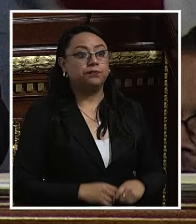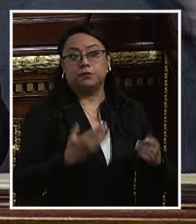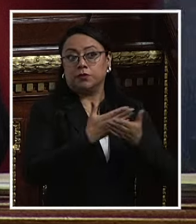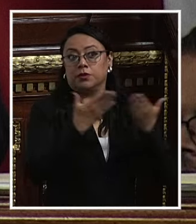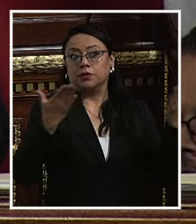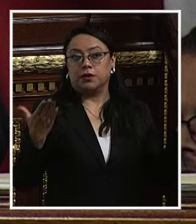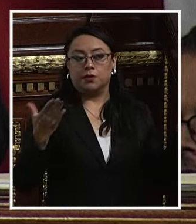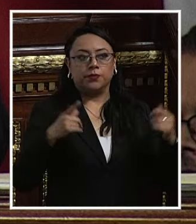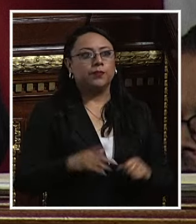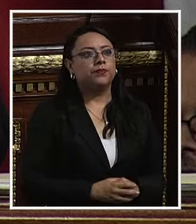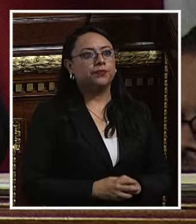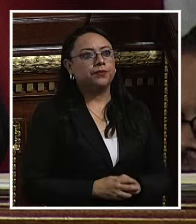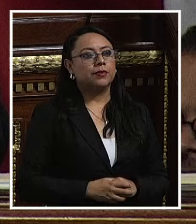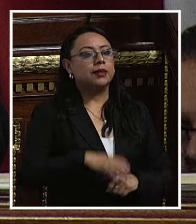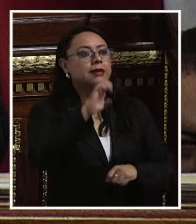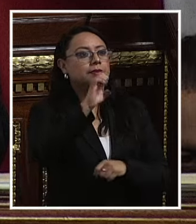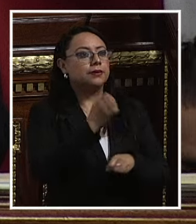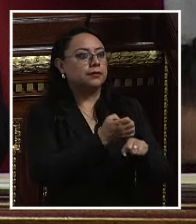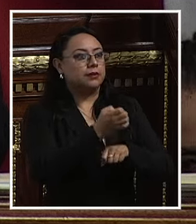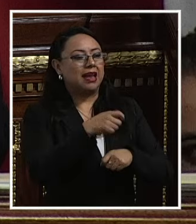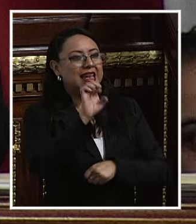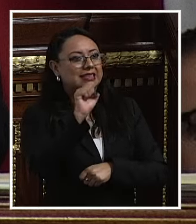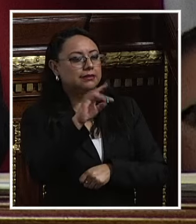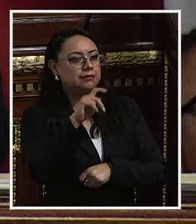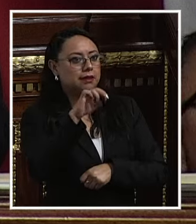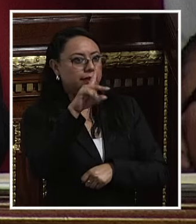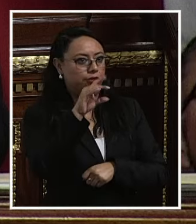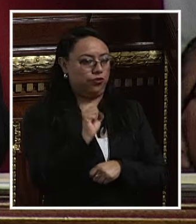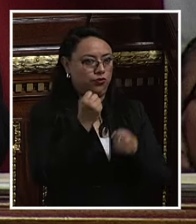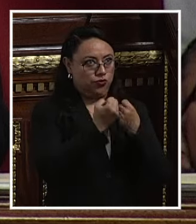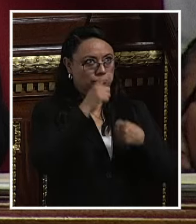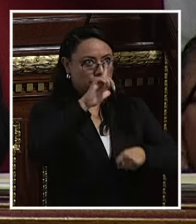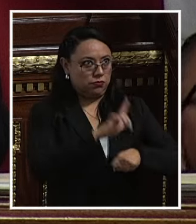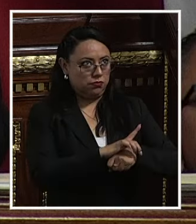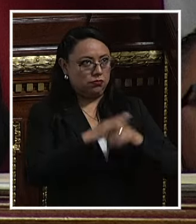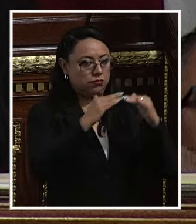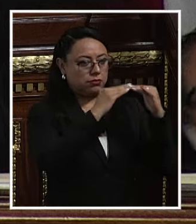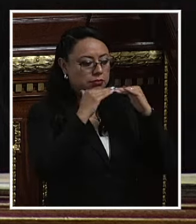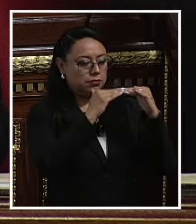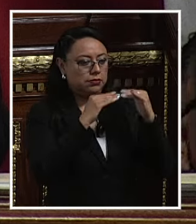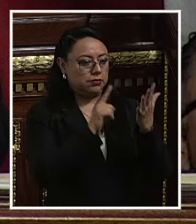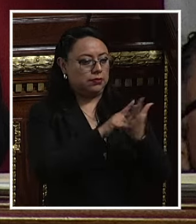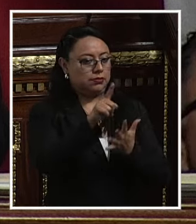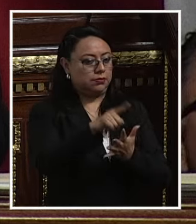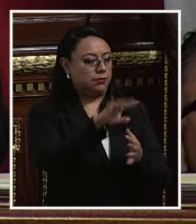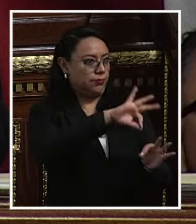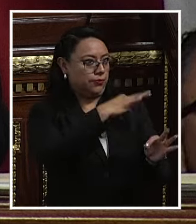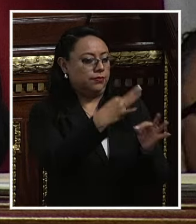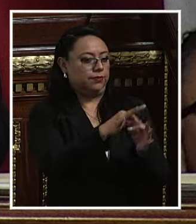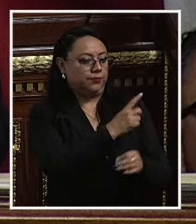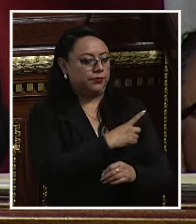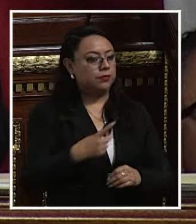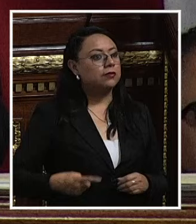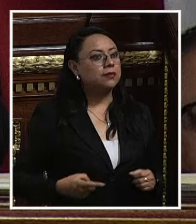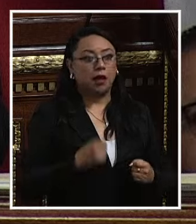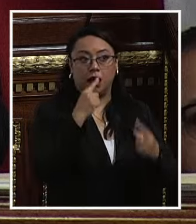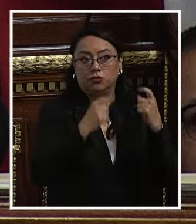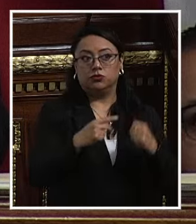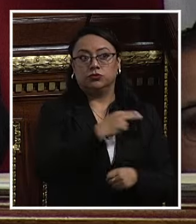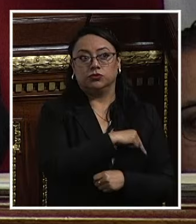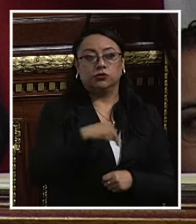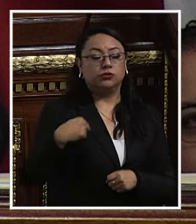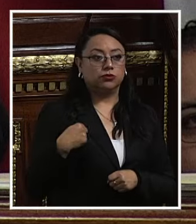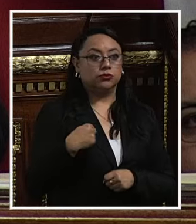social, democrático y de derecho que muchas y muchos capitalinos aspiramos